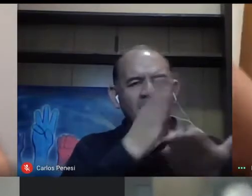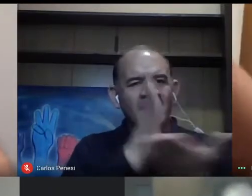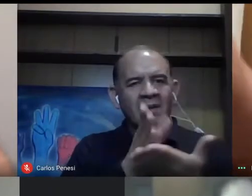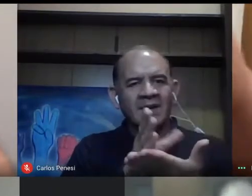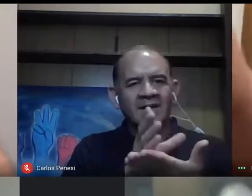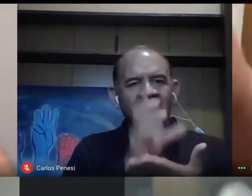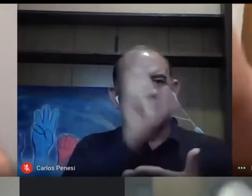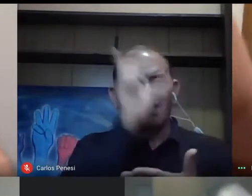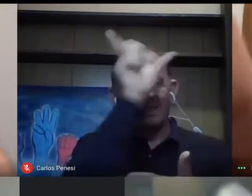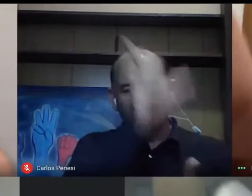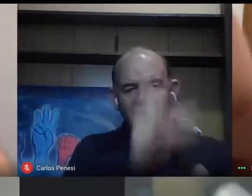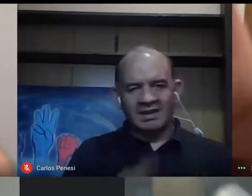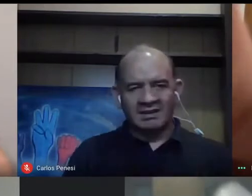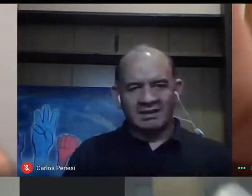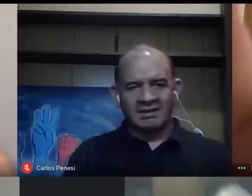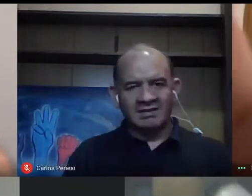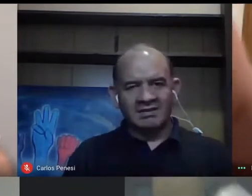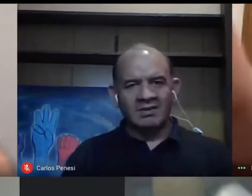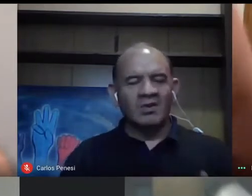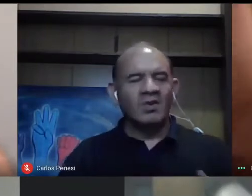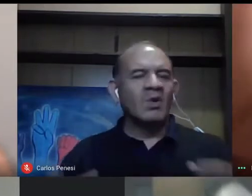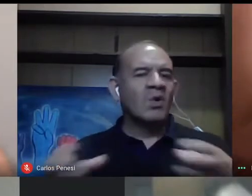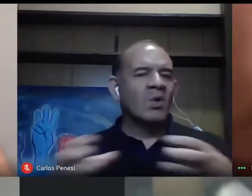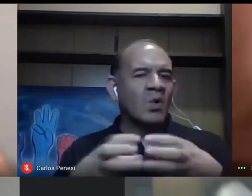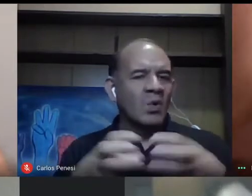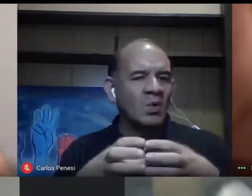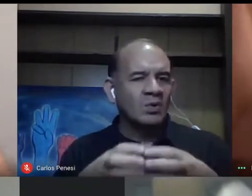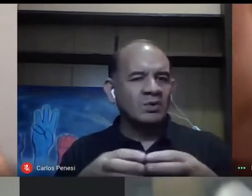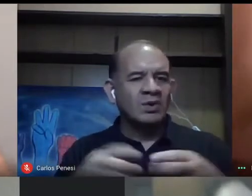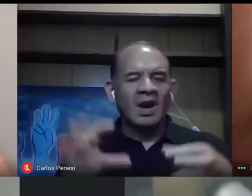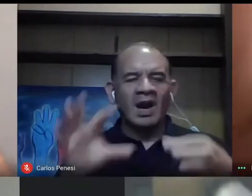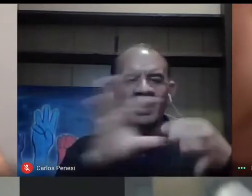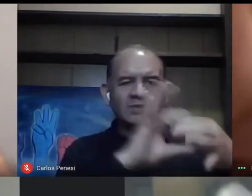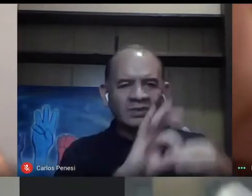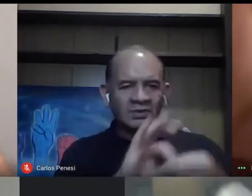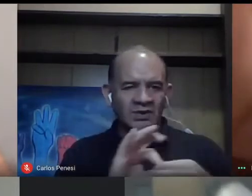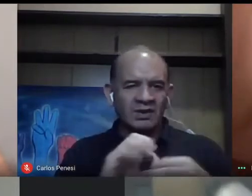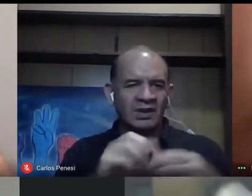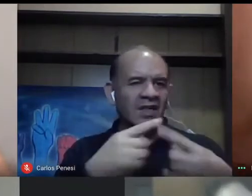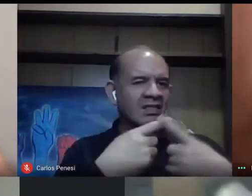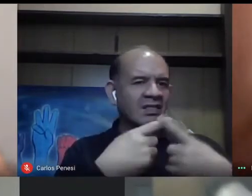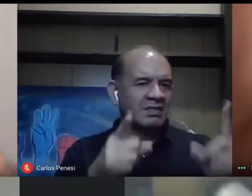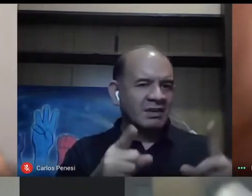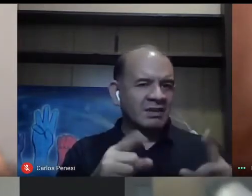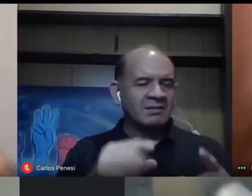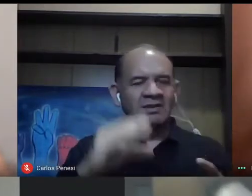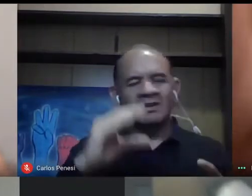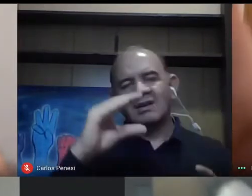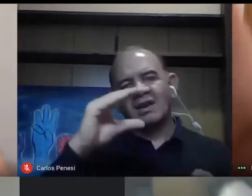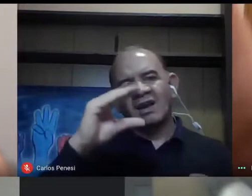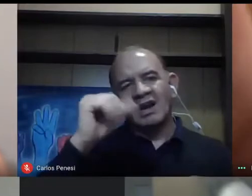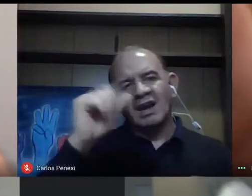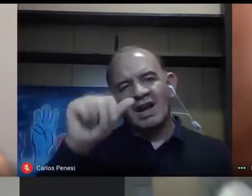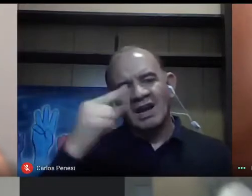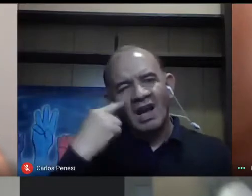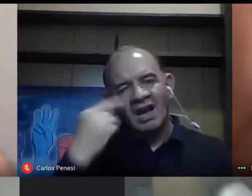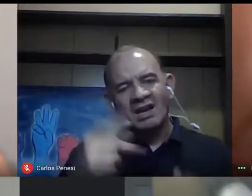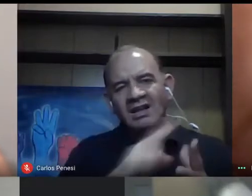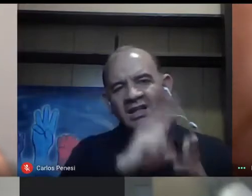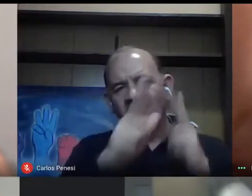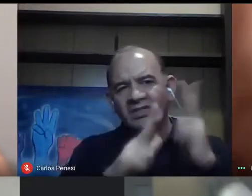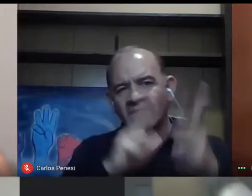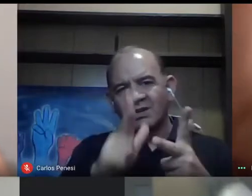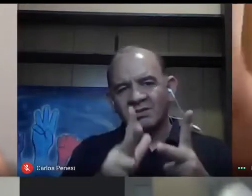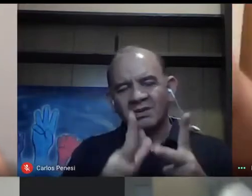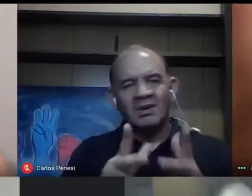venimos hablando junto con Canales, con Lengua Franca que hacen Lengua Franca hace lectura fácil, Canales hace videolibros,